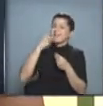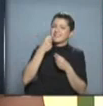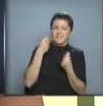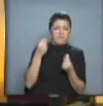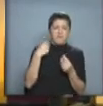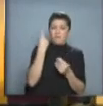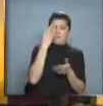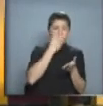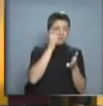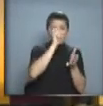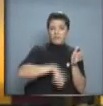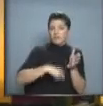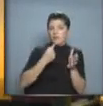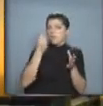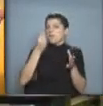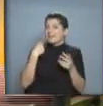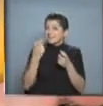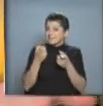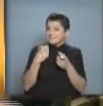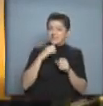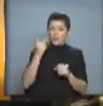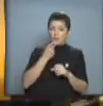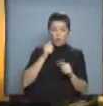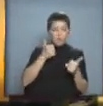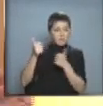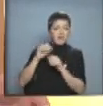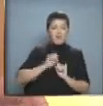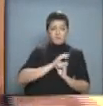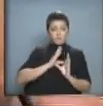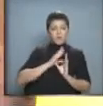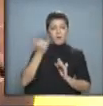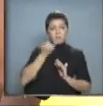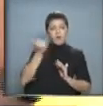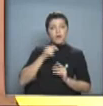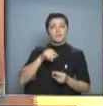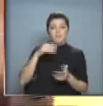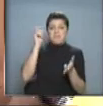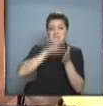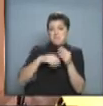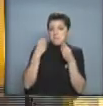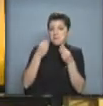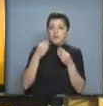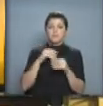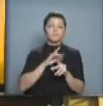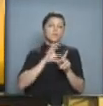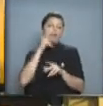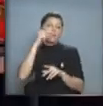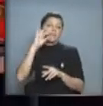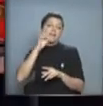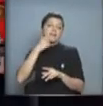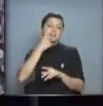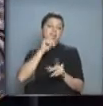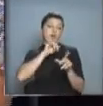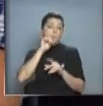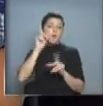estás con una persona, estás bien, la más no estás casarte. Pero también tiene que ver todo con... Pero hay mucha gente que le encanta el hecho de la ceremonia. Yo quiero ir un poquito a la